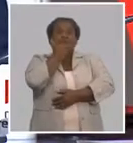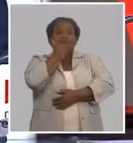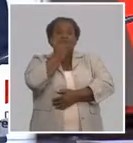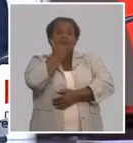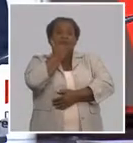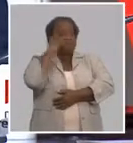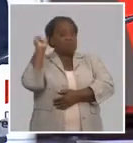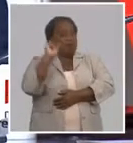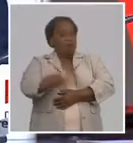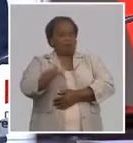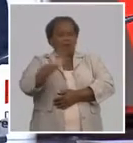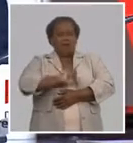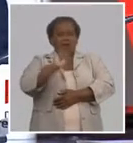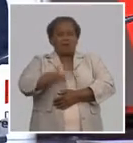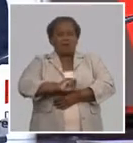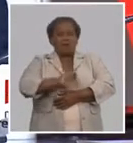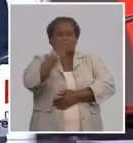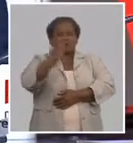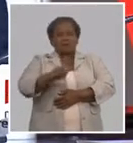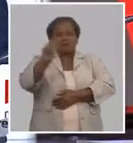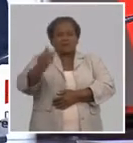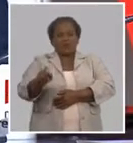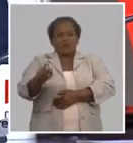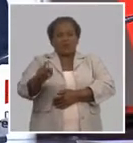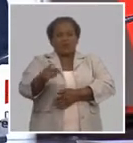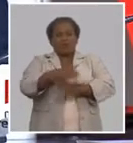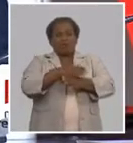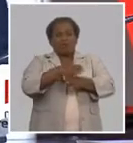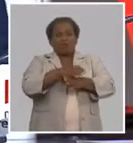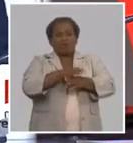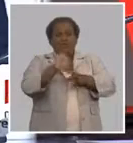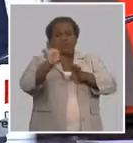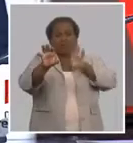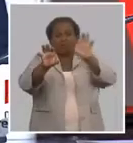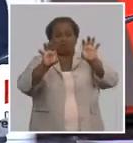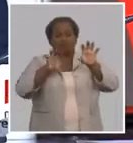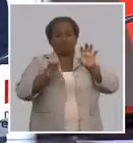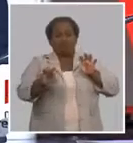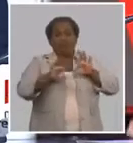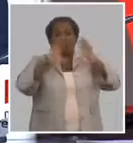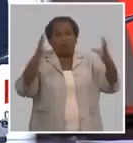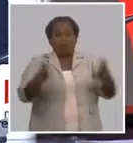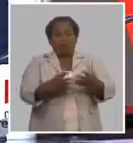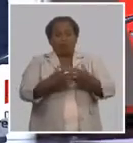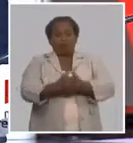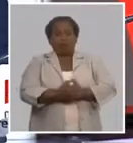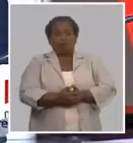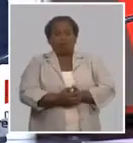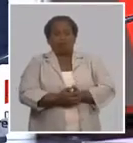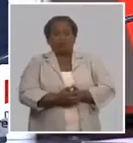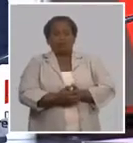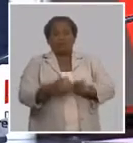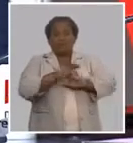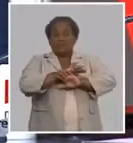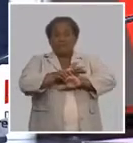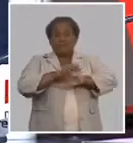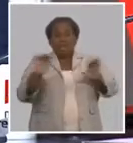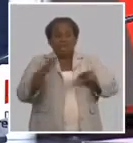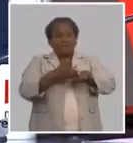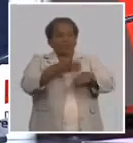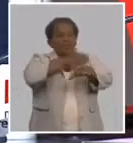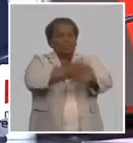terrible a los seres humanos en varias regiones del mundo ya se venía trabajando